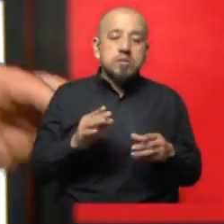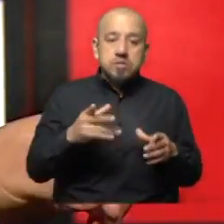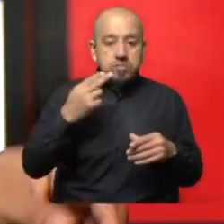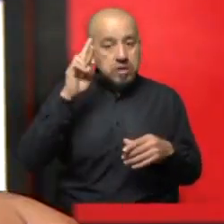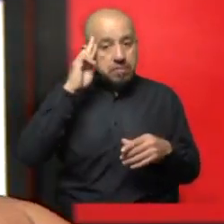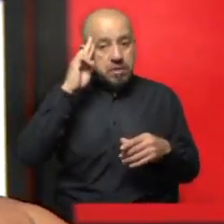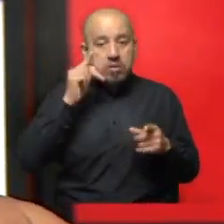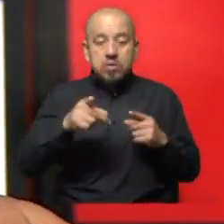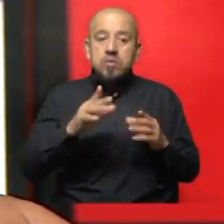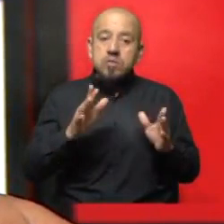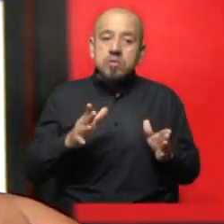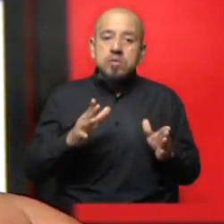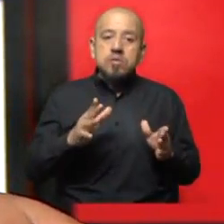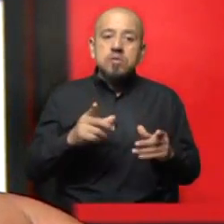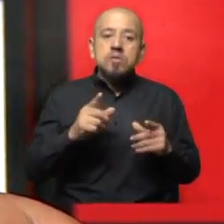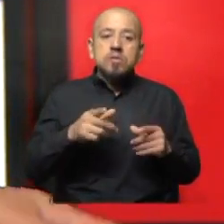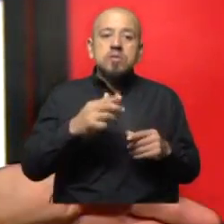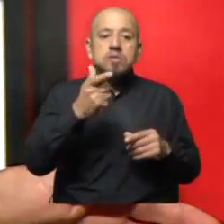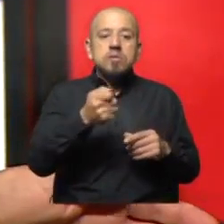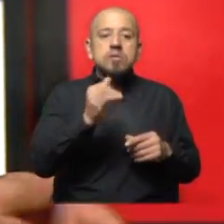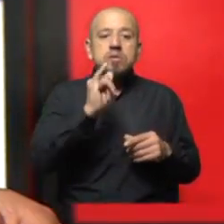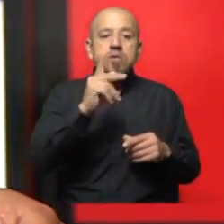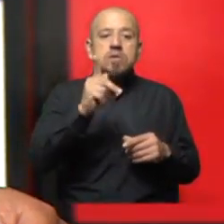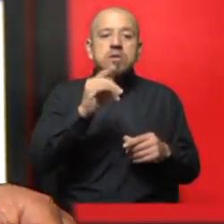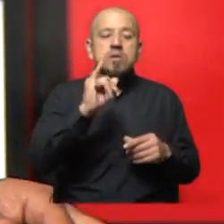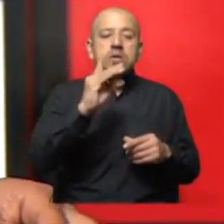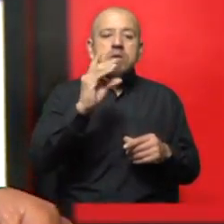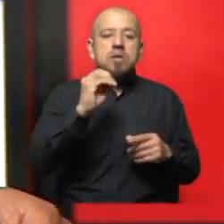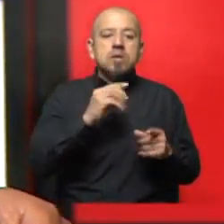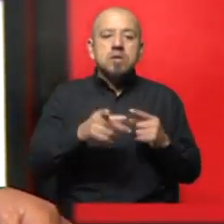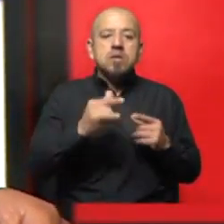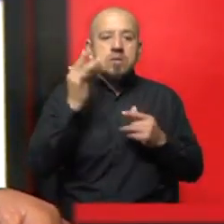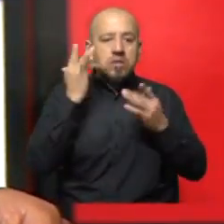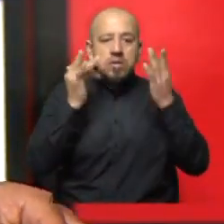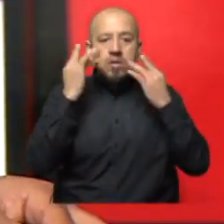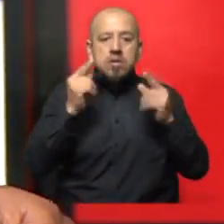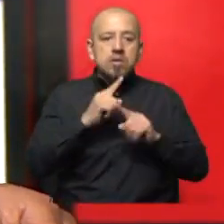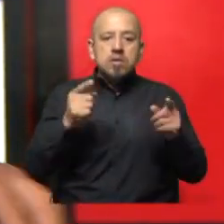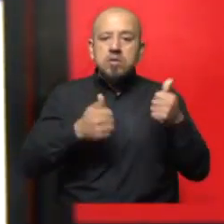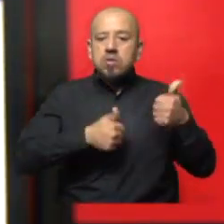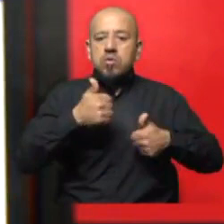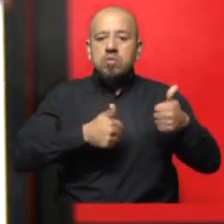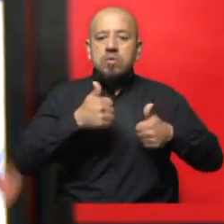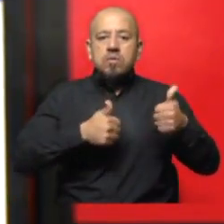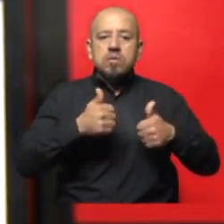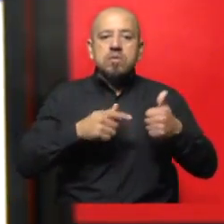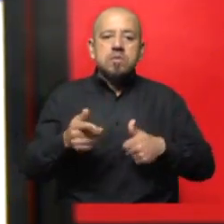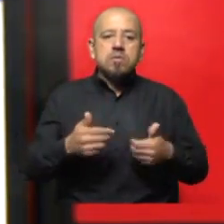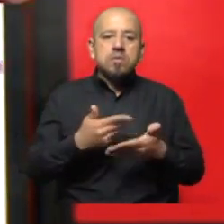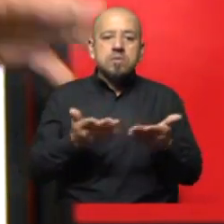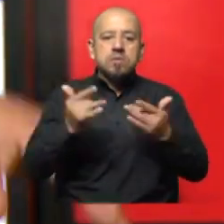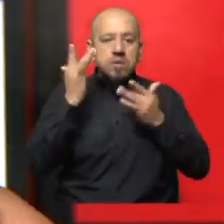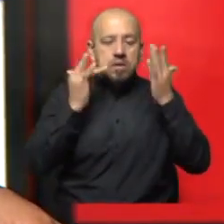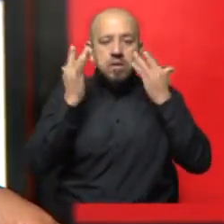algunos códigos pero bueno líquido en particular que lo que hago yo es un arte que no es competitiva se le llama comúnmente el arte de la